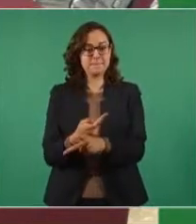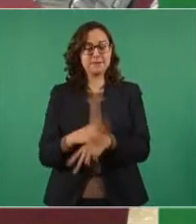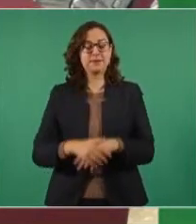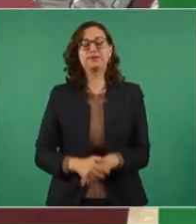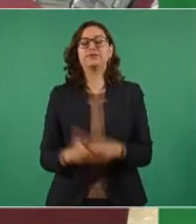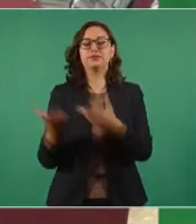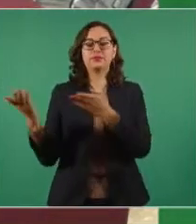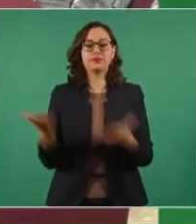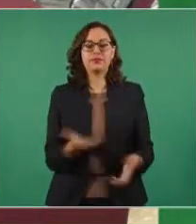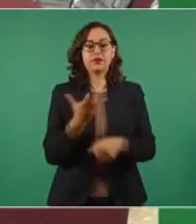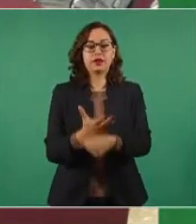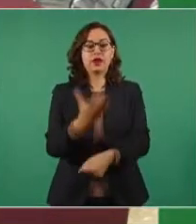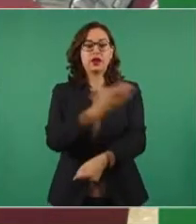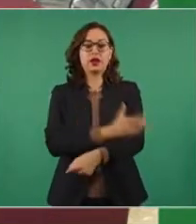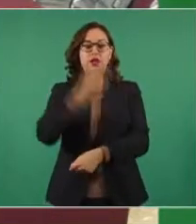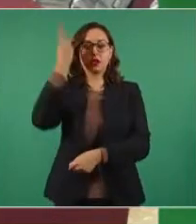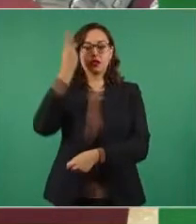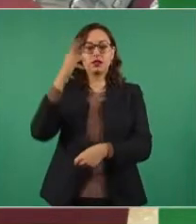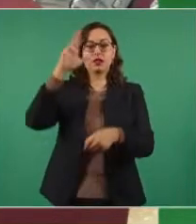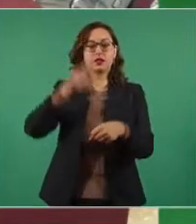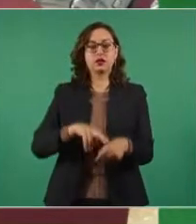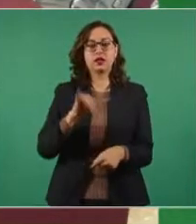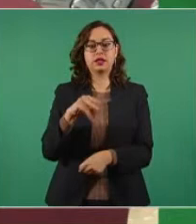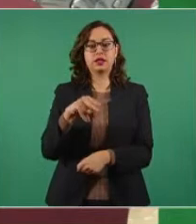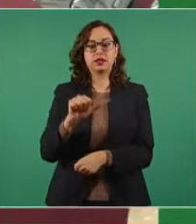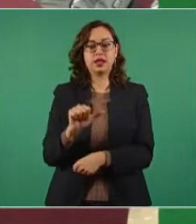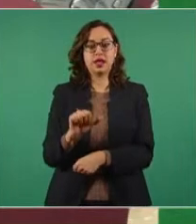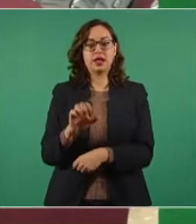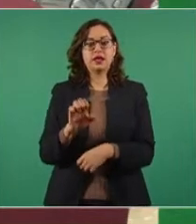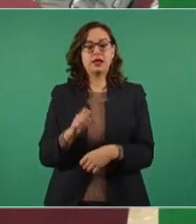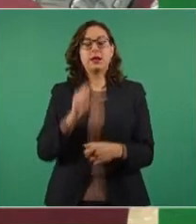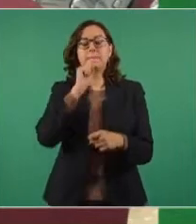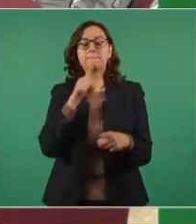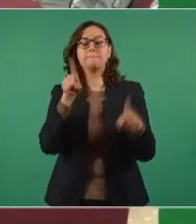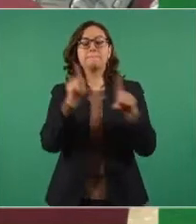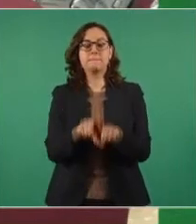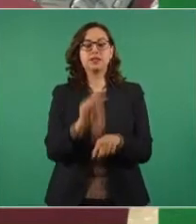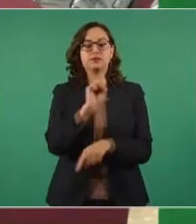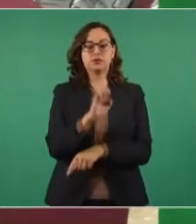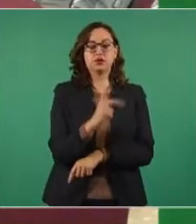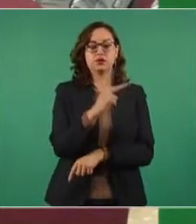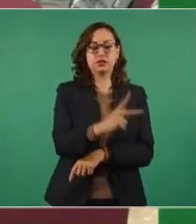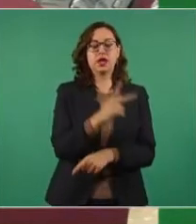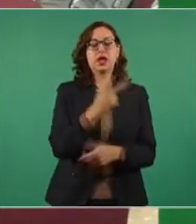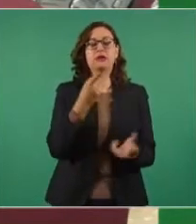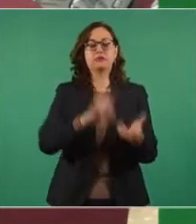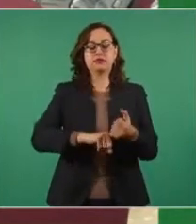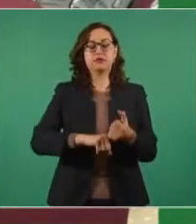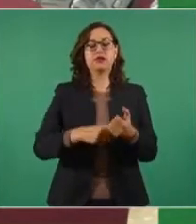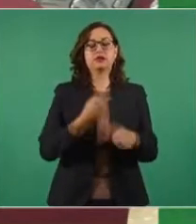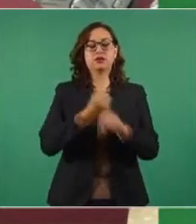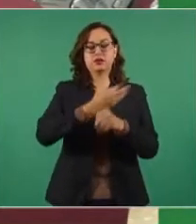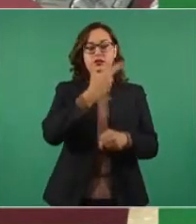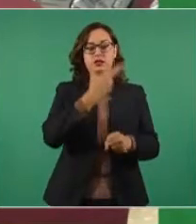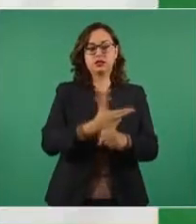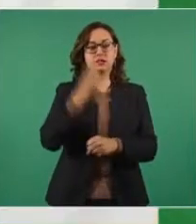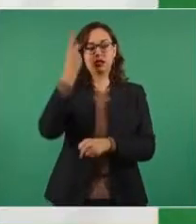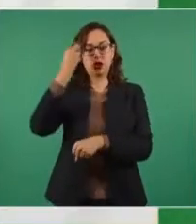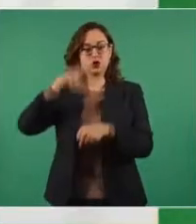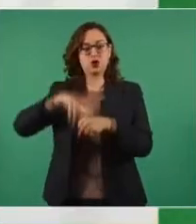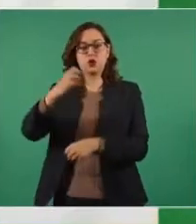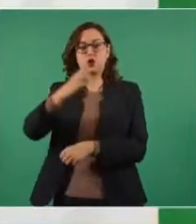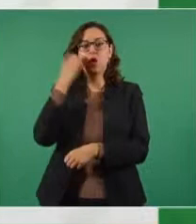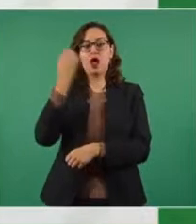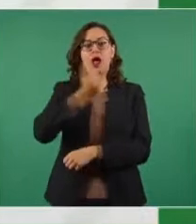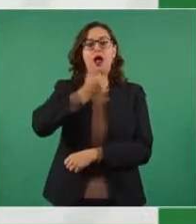la directora del inaem está el secretario de ocasión pública el director de la escuela alumnos y los